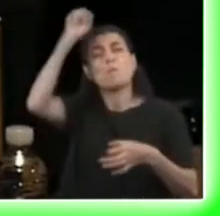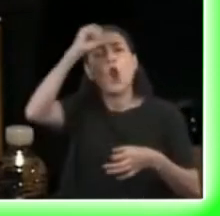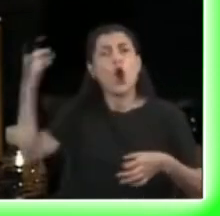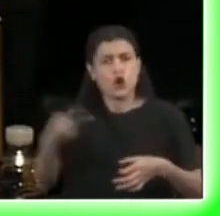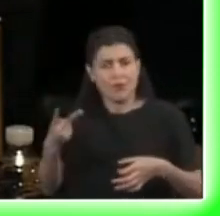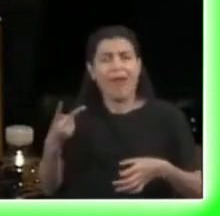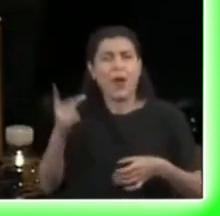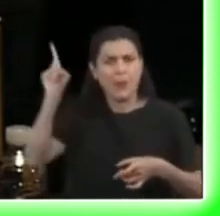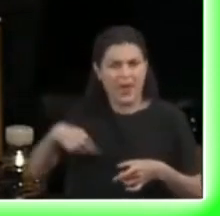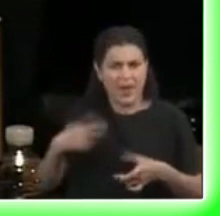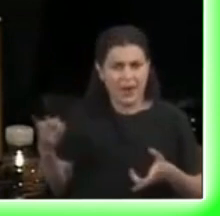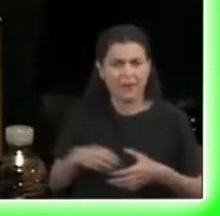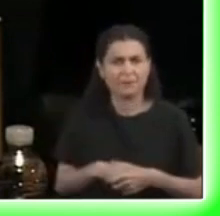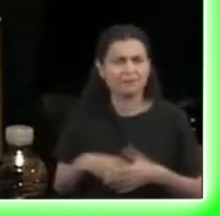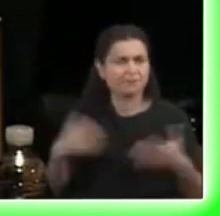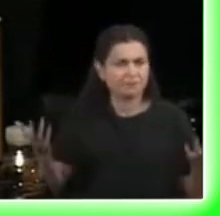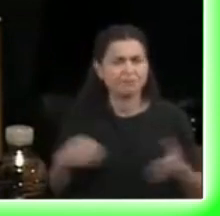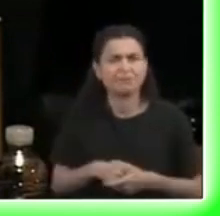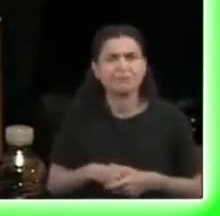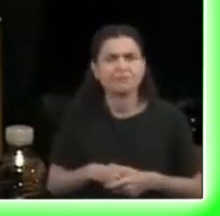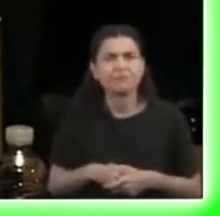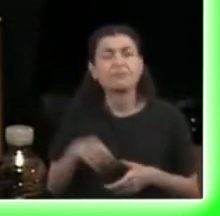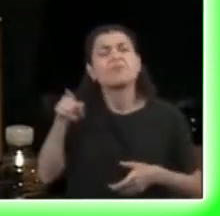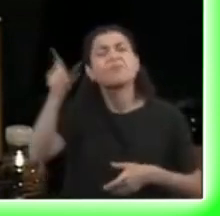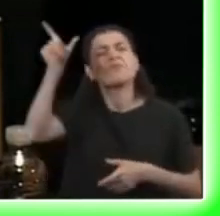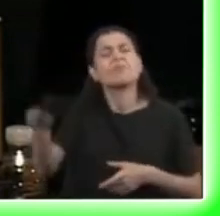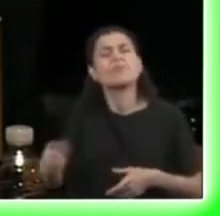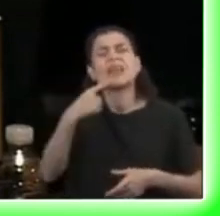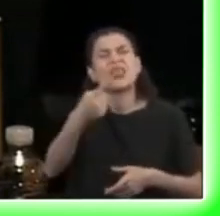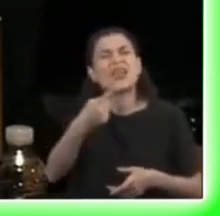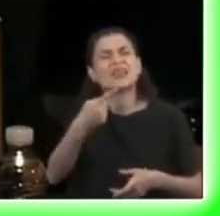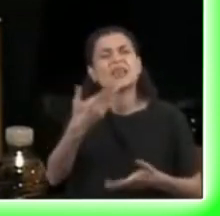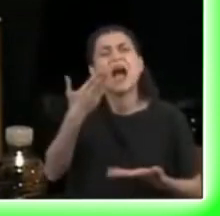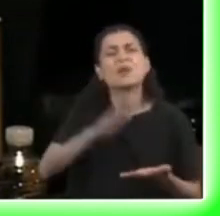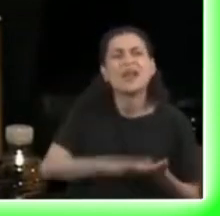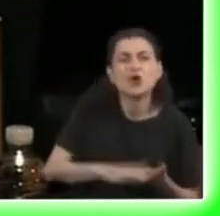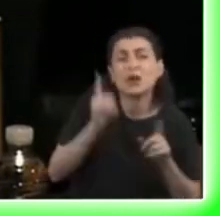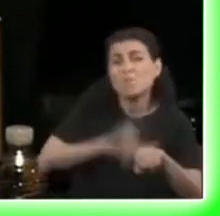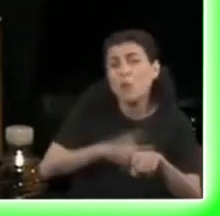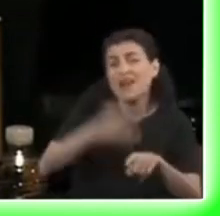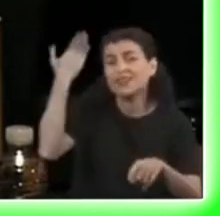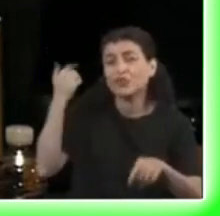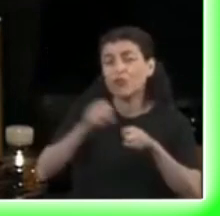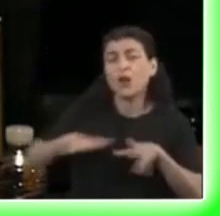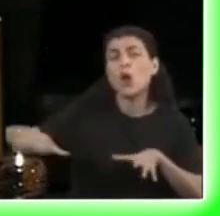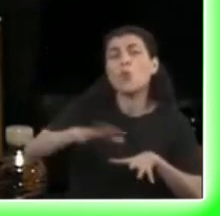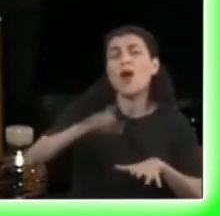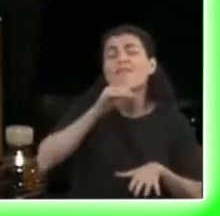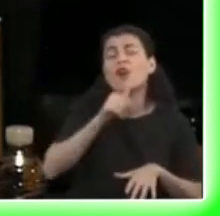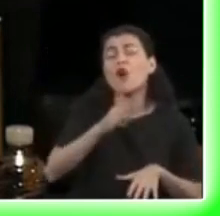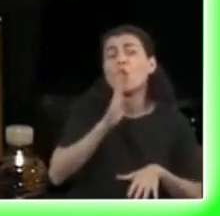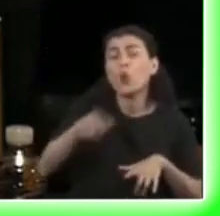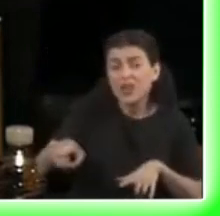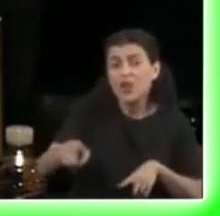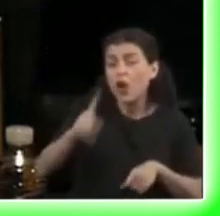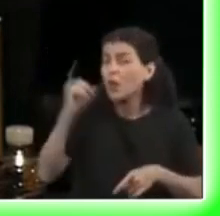Y básicamente lo que hace es referencia a la salida del pueblo hebreo de Egipto